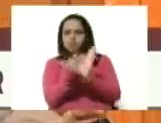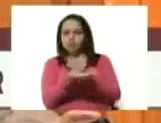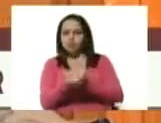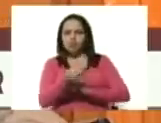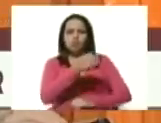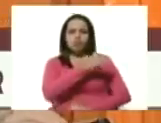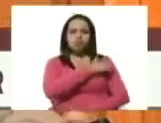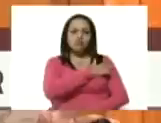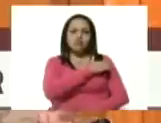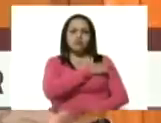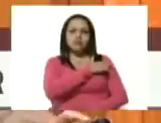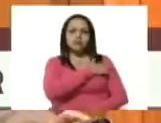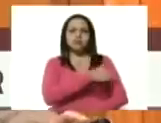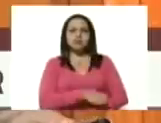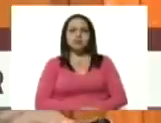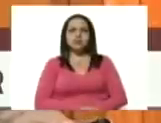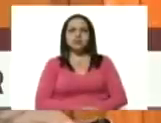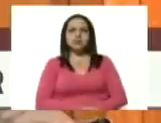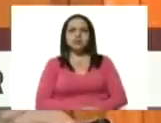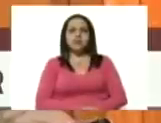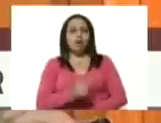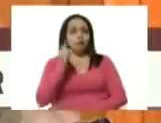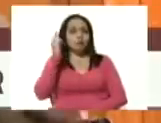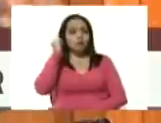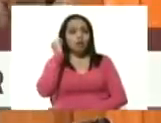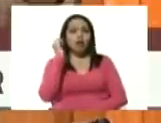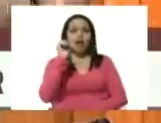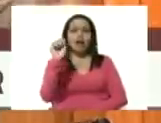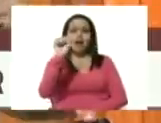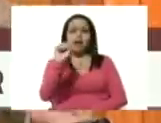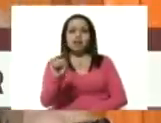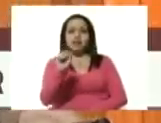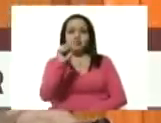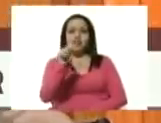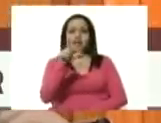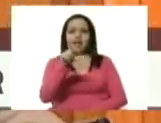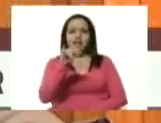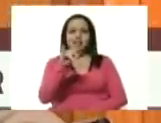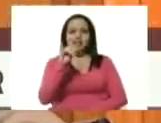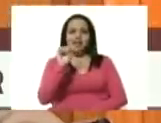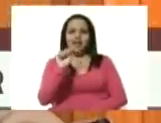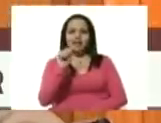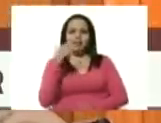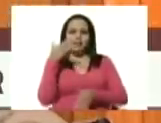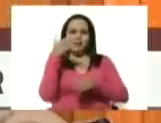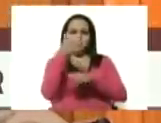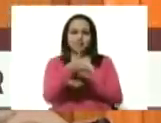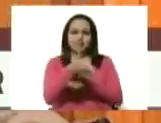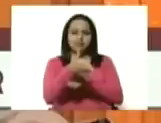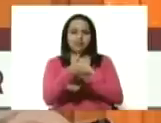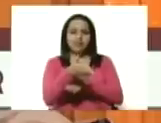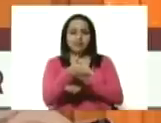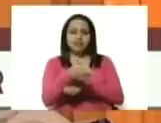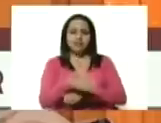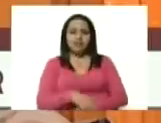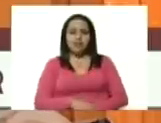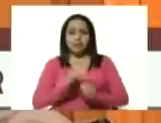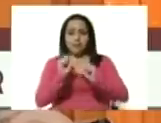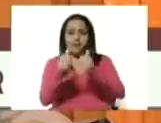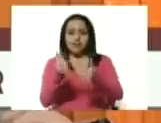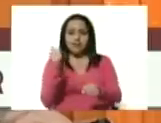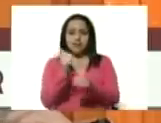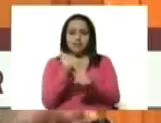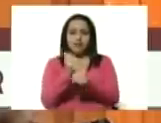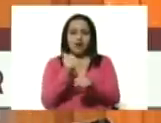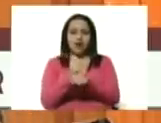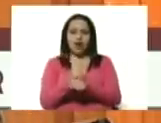universitaria. Azali ingresa por concurso de oposición como profesora de la Escuela